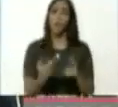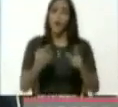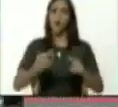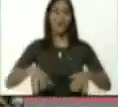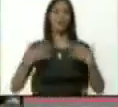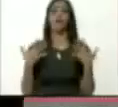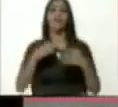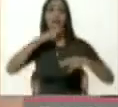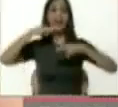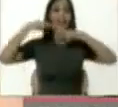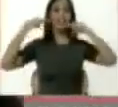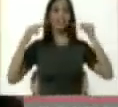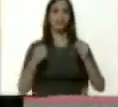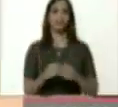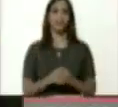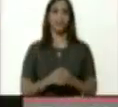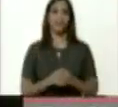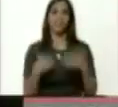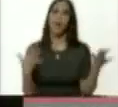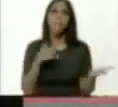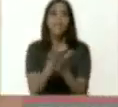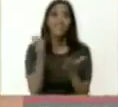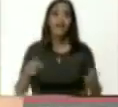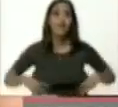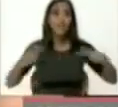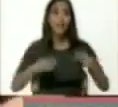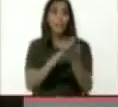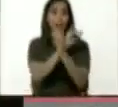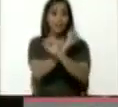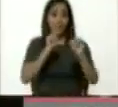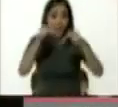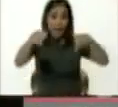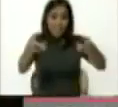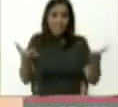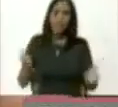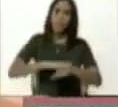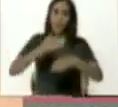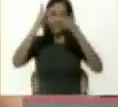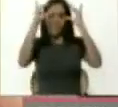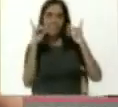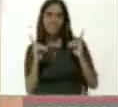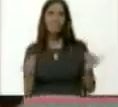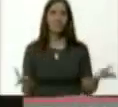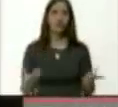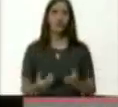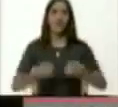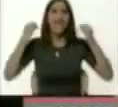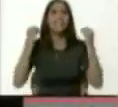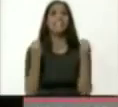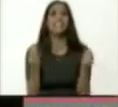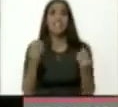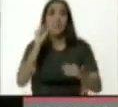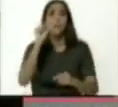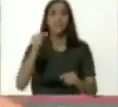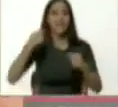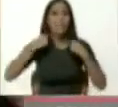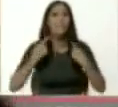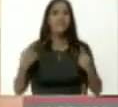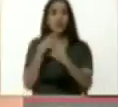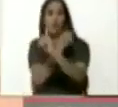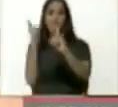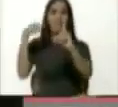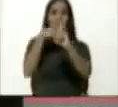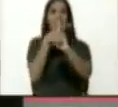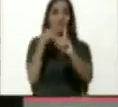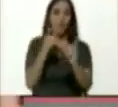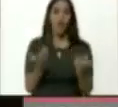barbaridad. ¿Qué ha pasado en tu vida para acabar así? ¿Por qué esta decisión? ¿En qué momento has perdido el rumbo?